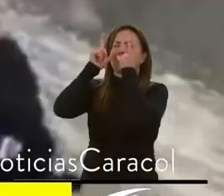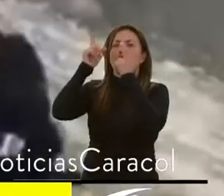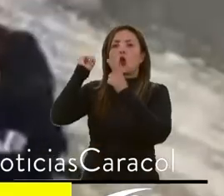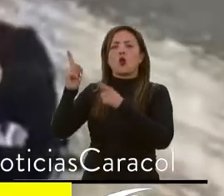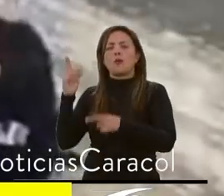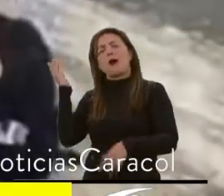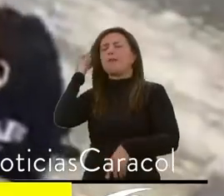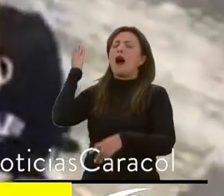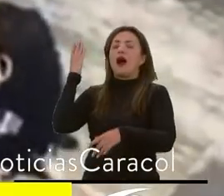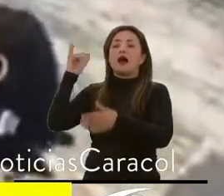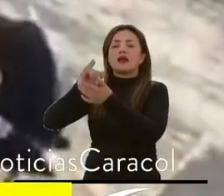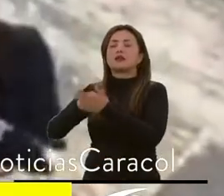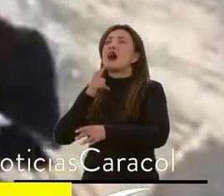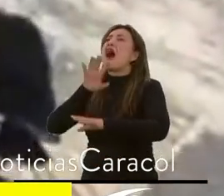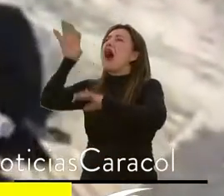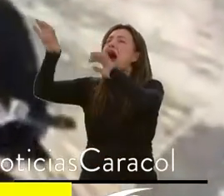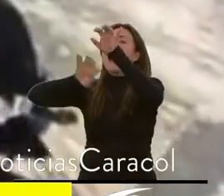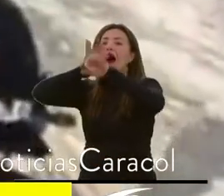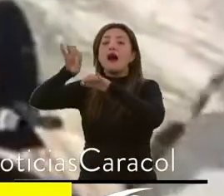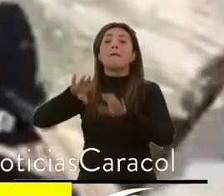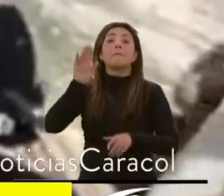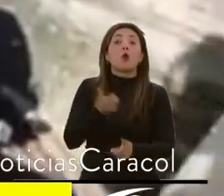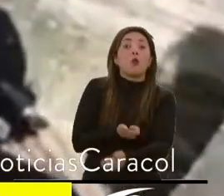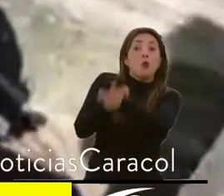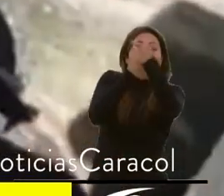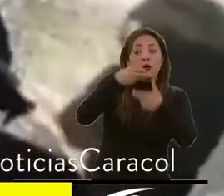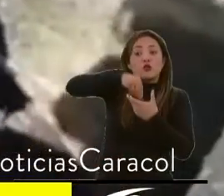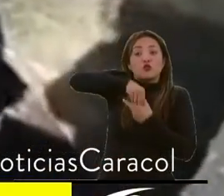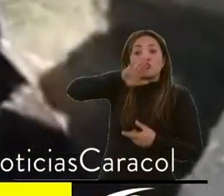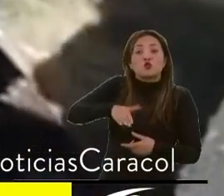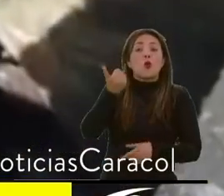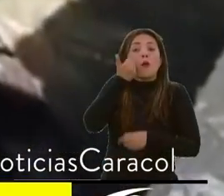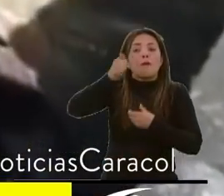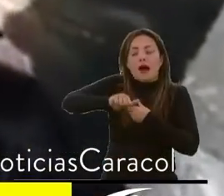pedir ayuda. Los bomberos de Barranca Bermeja la rescataron.